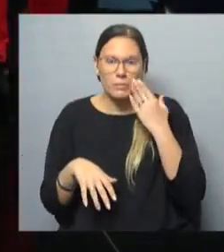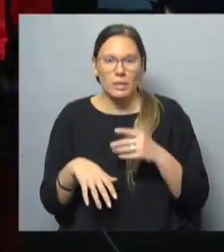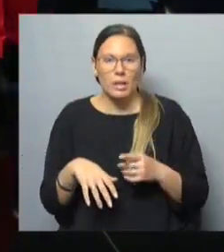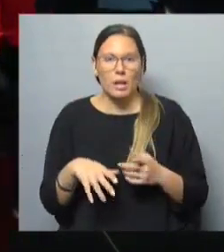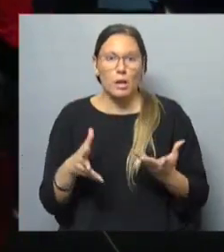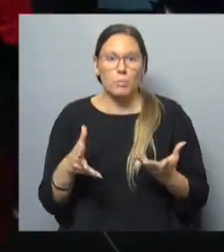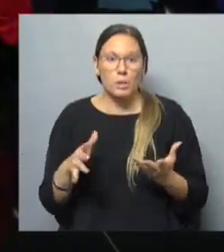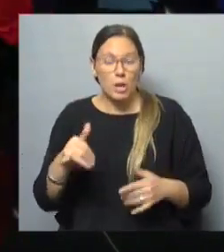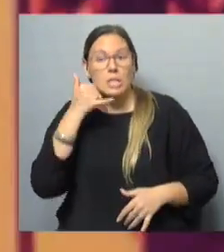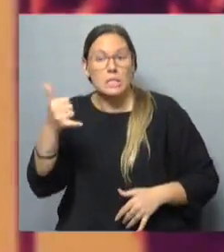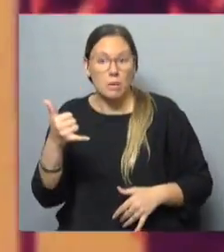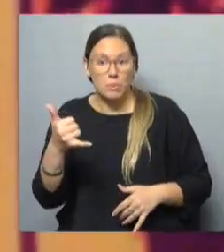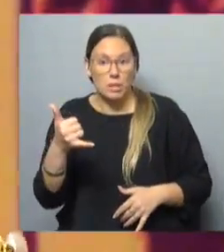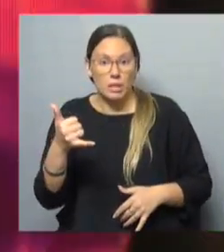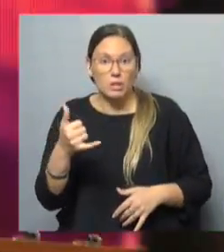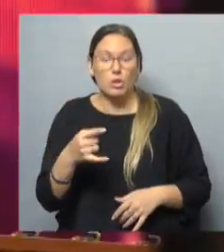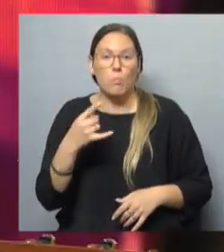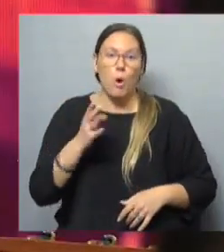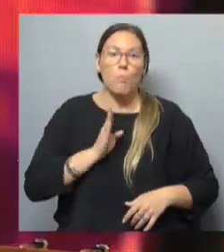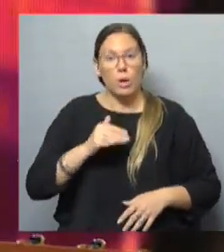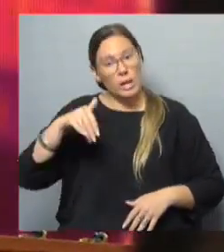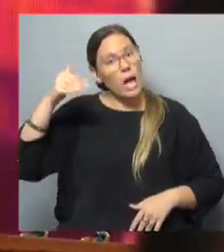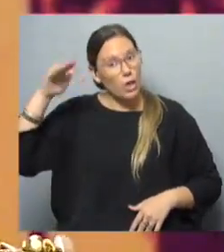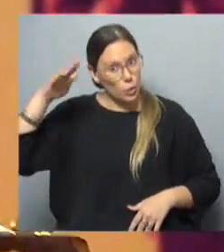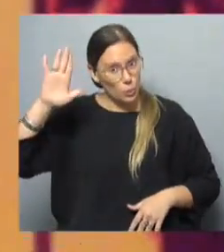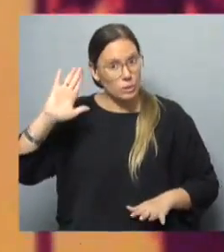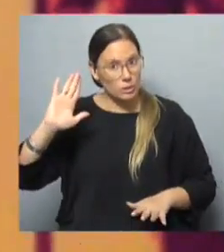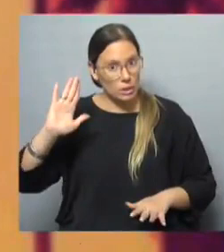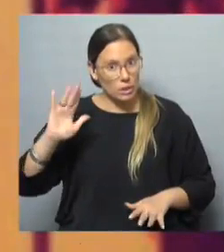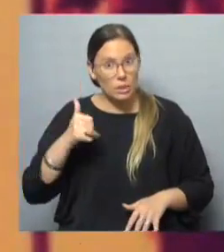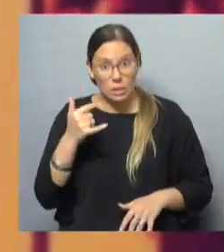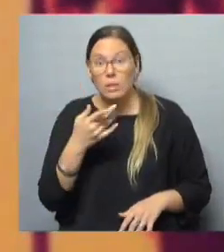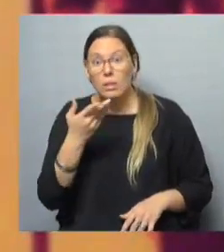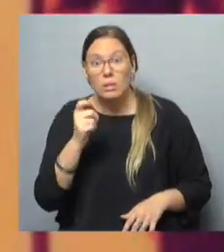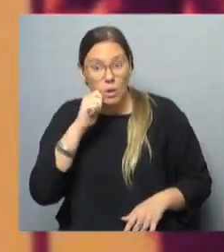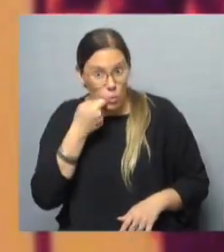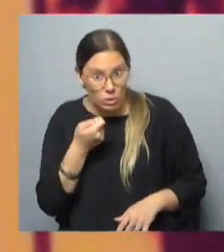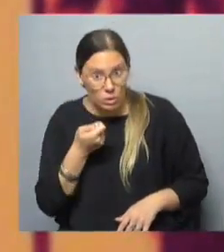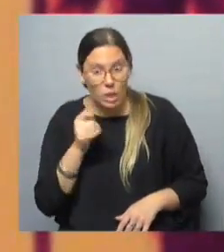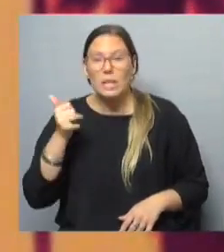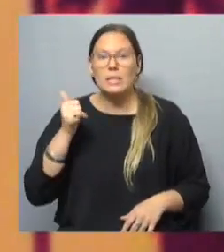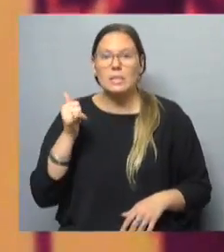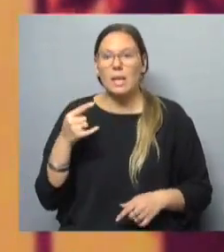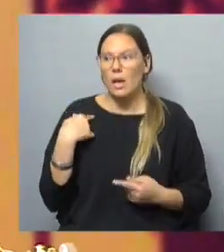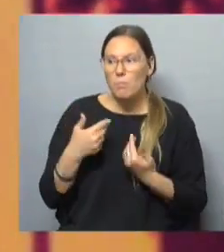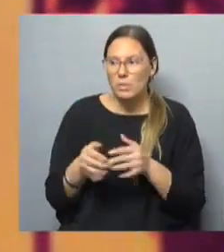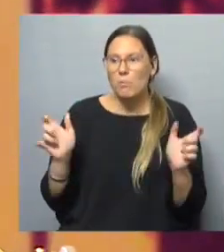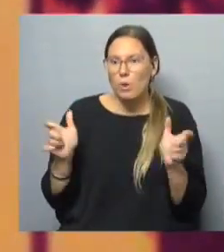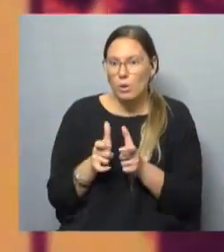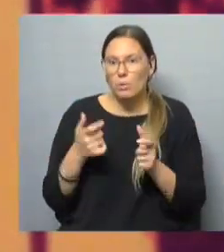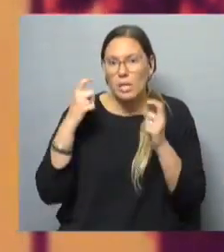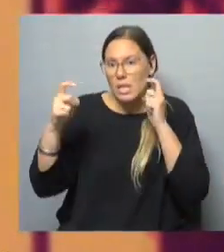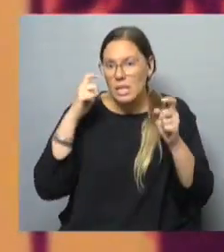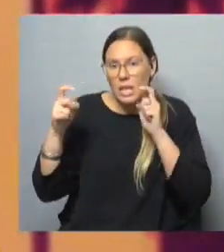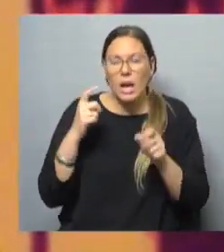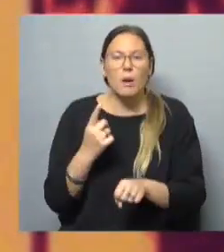Bueno, la llamé y le dije, somos Mariana, señoras. No sí, somos. Señoras. ¿Te copa? Como yo. Sí, obvio. Y ahí nos empezamos a juntar y a tirar ideas.